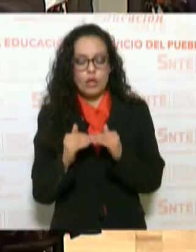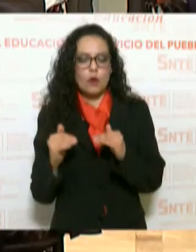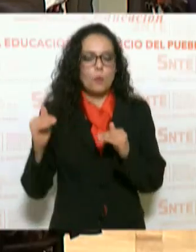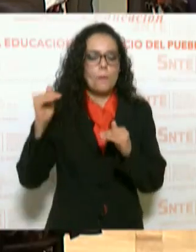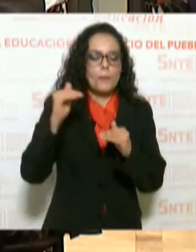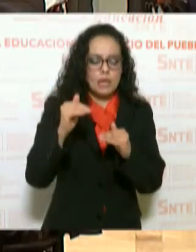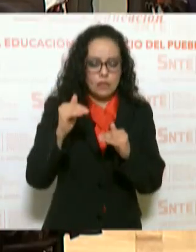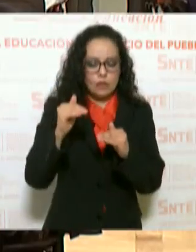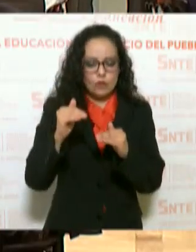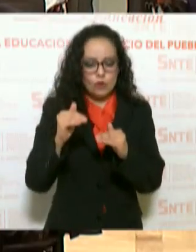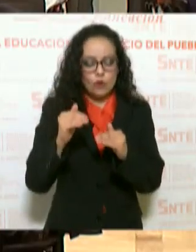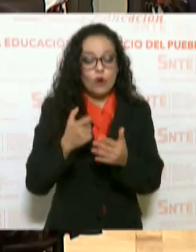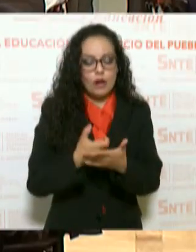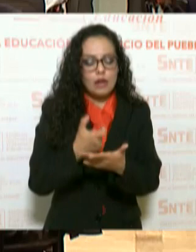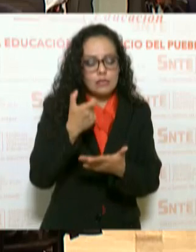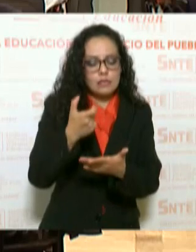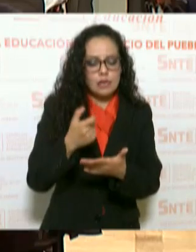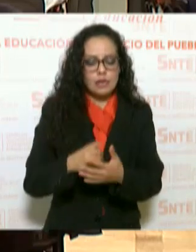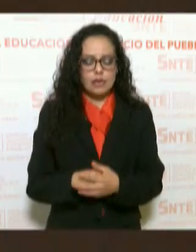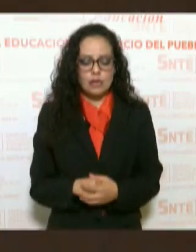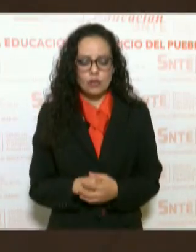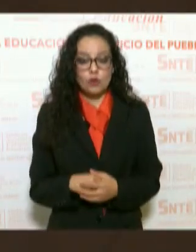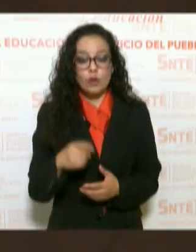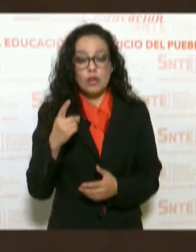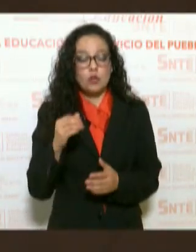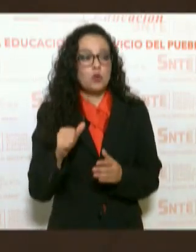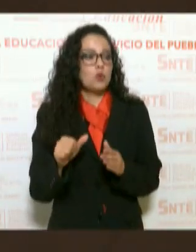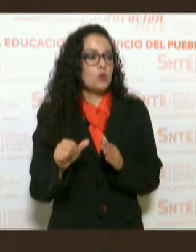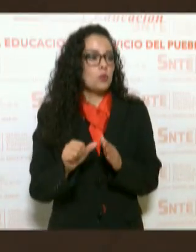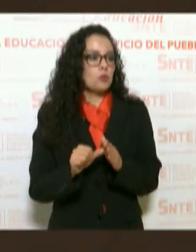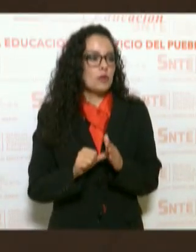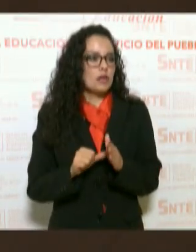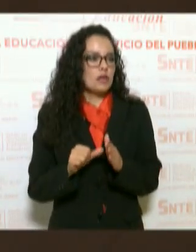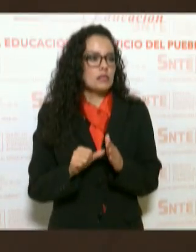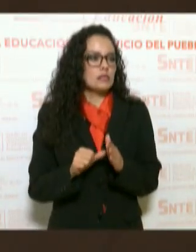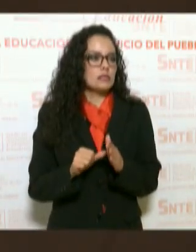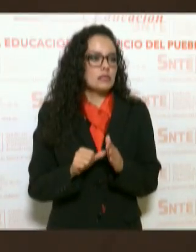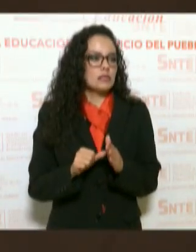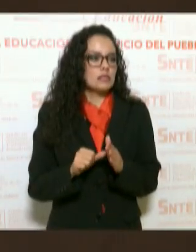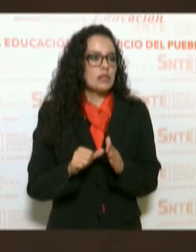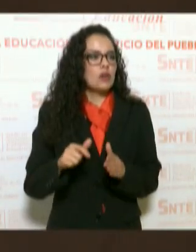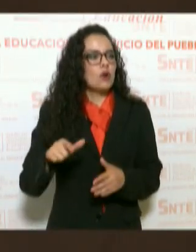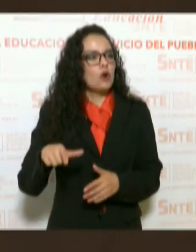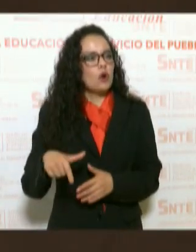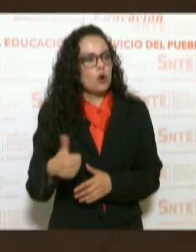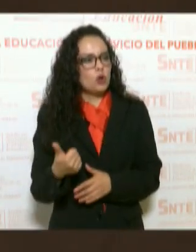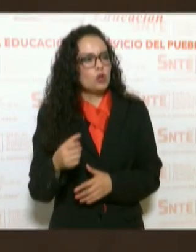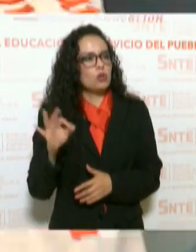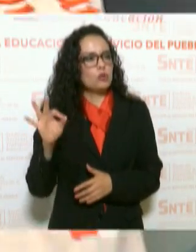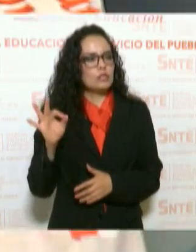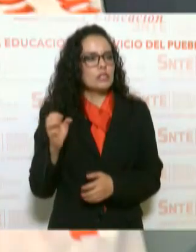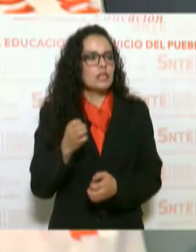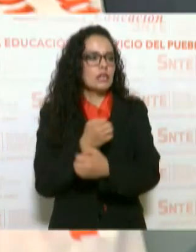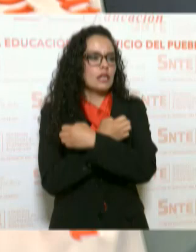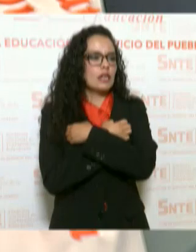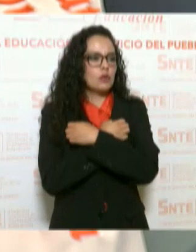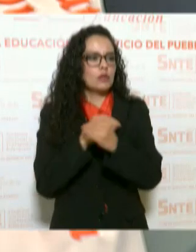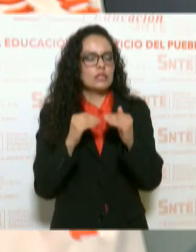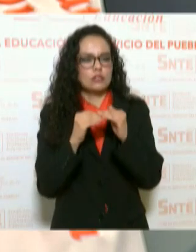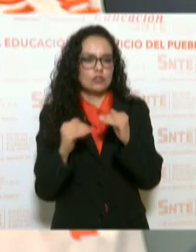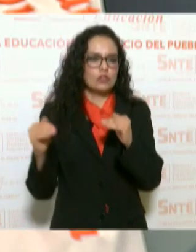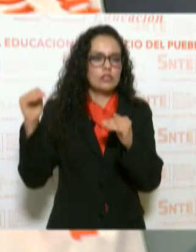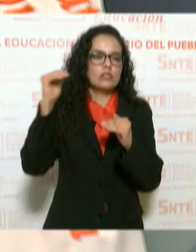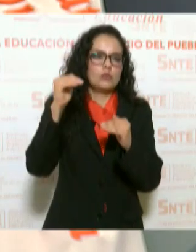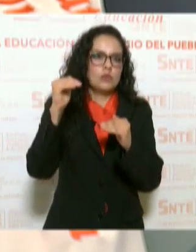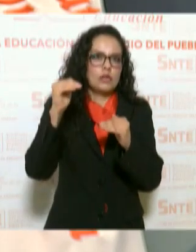De un 10 a un 12% para educación media superior y superior, y